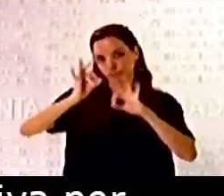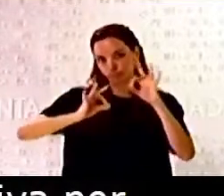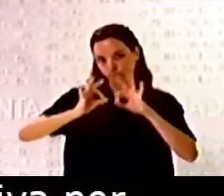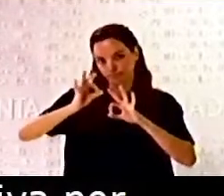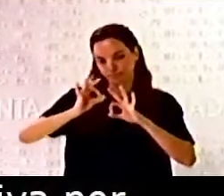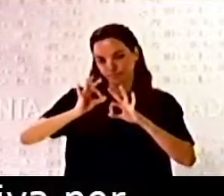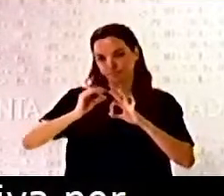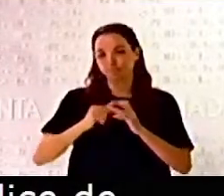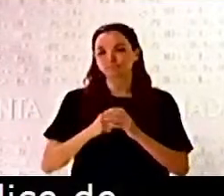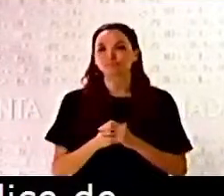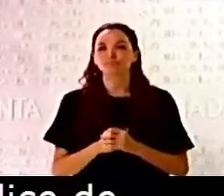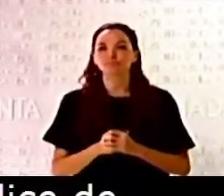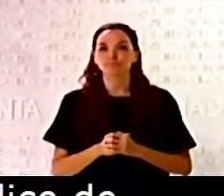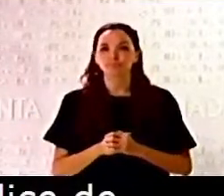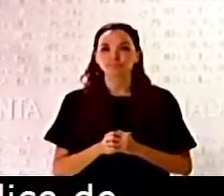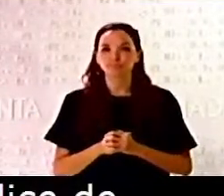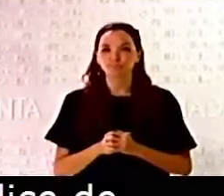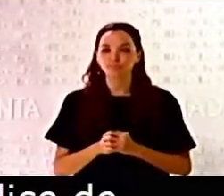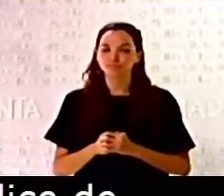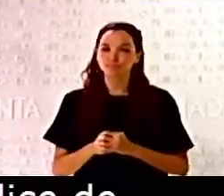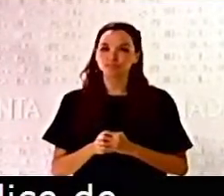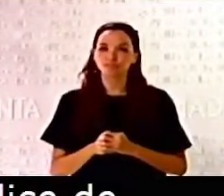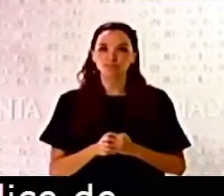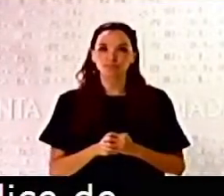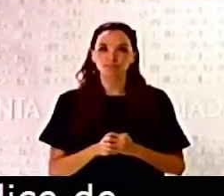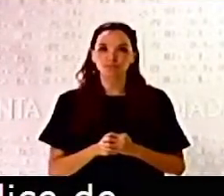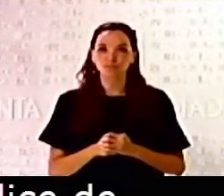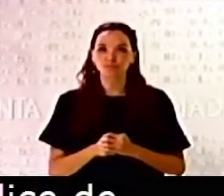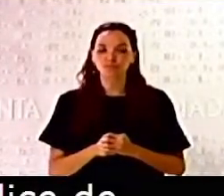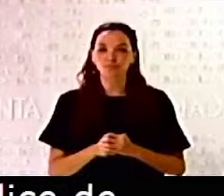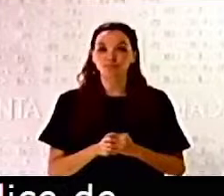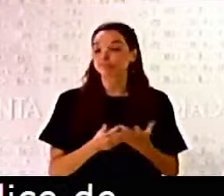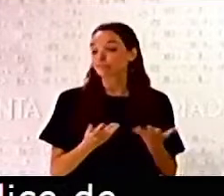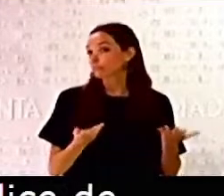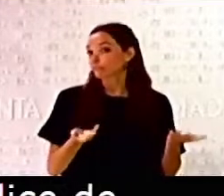Ciñéndonos y